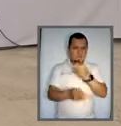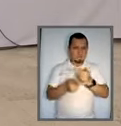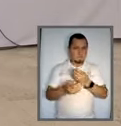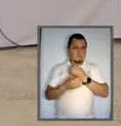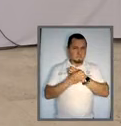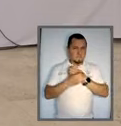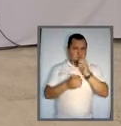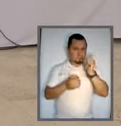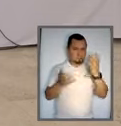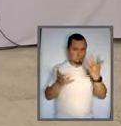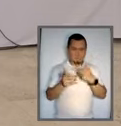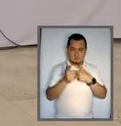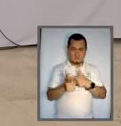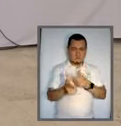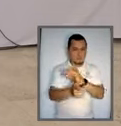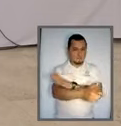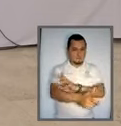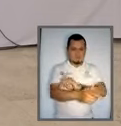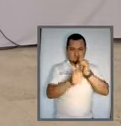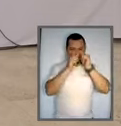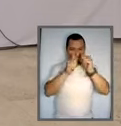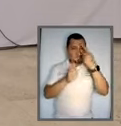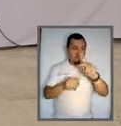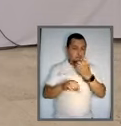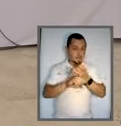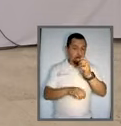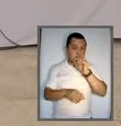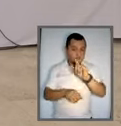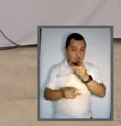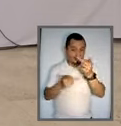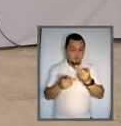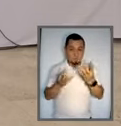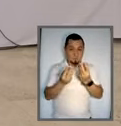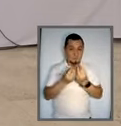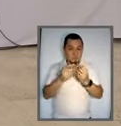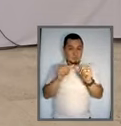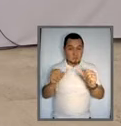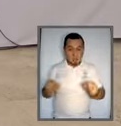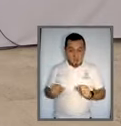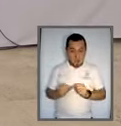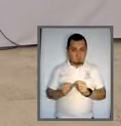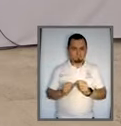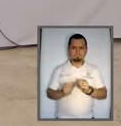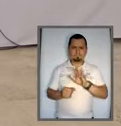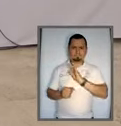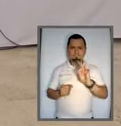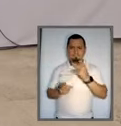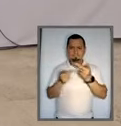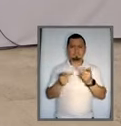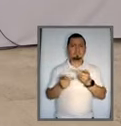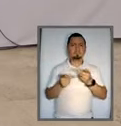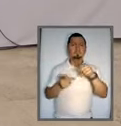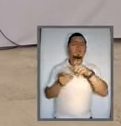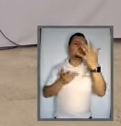que se va a tener en la calidad de la educación de Jalisco, tomando en cuenta que si van a las aulas los menores muchas veces se